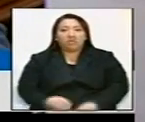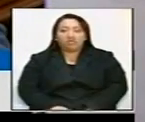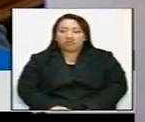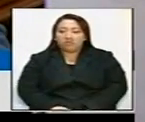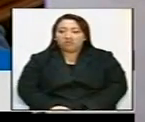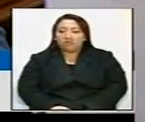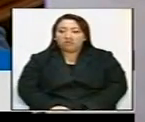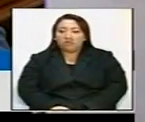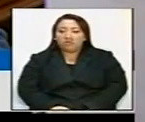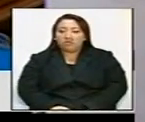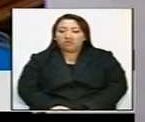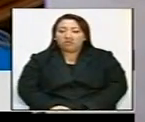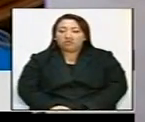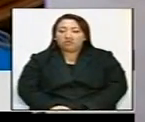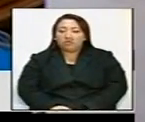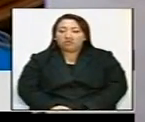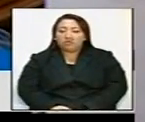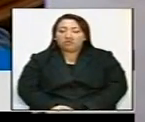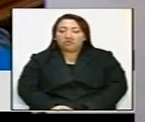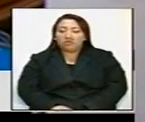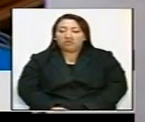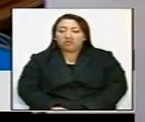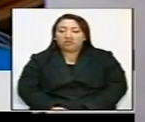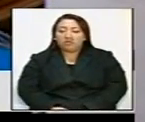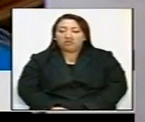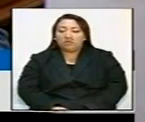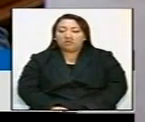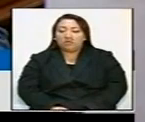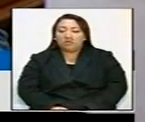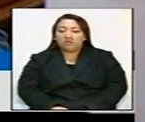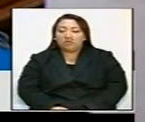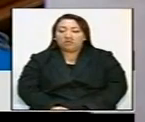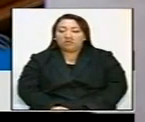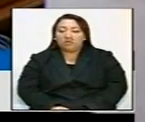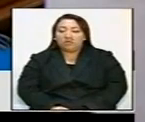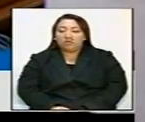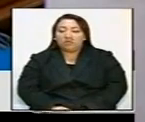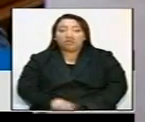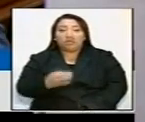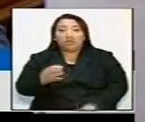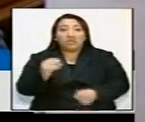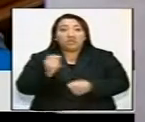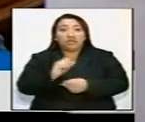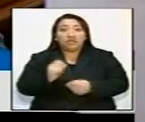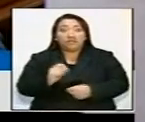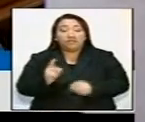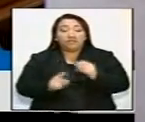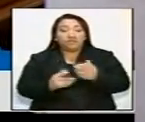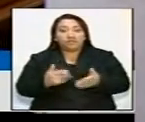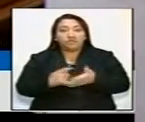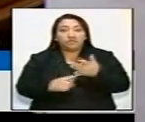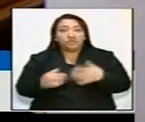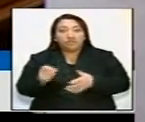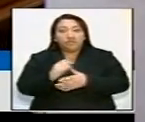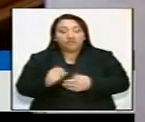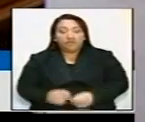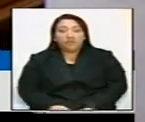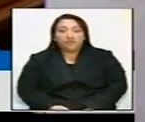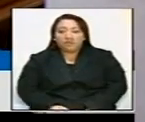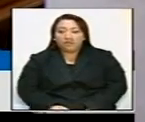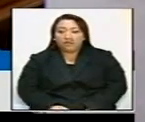de tal manera que esto se pueda sacar adelante. Pero ahora ya está escrito. Y algunas de las cosas que están